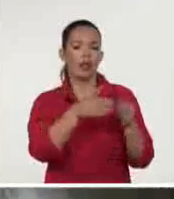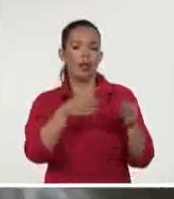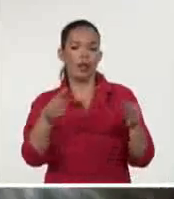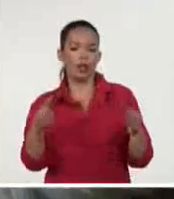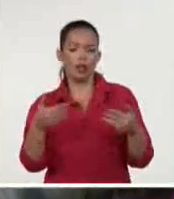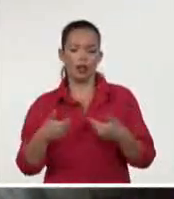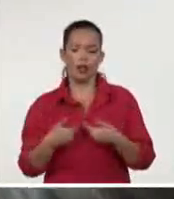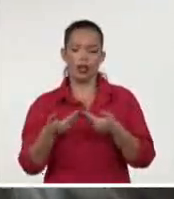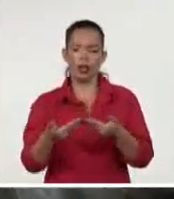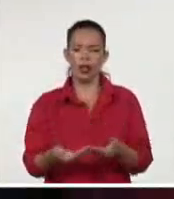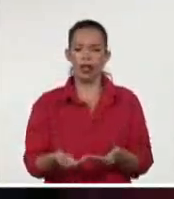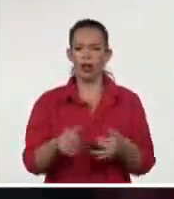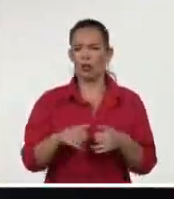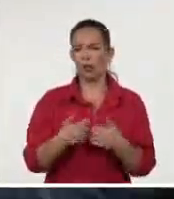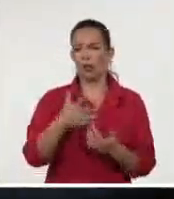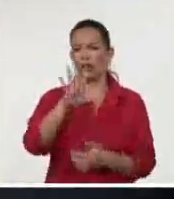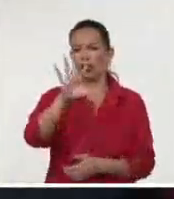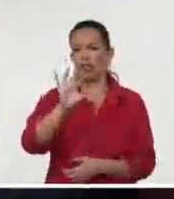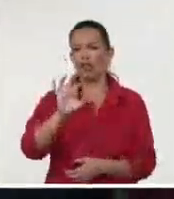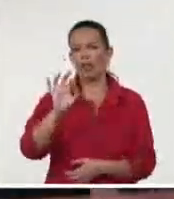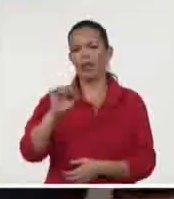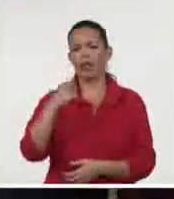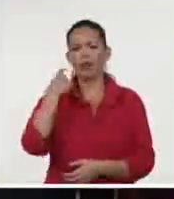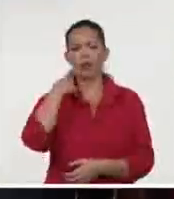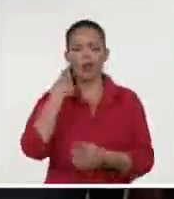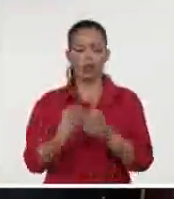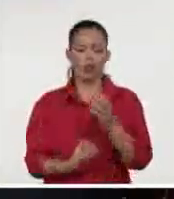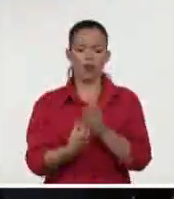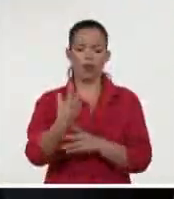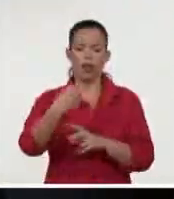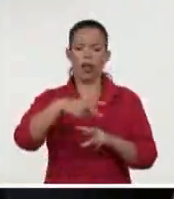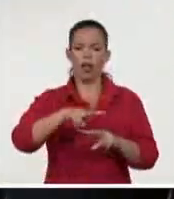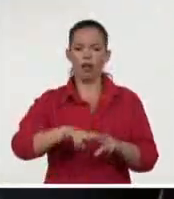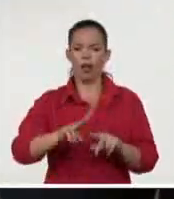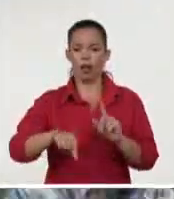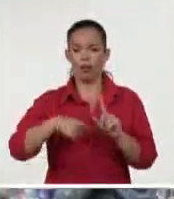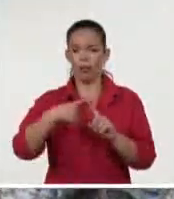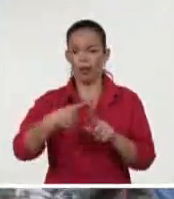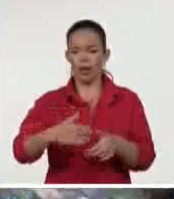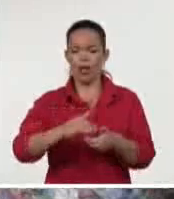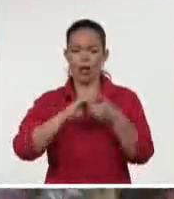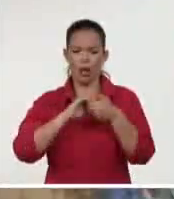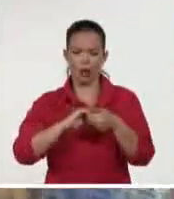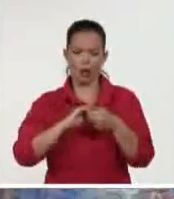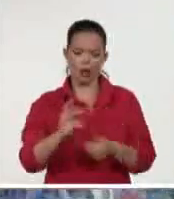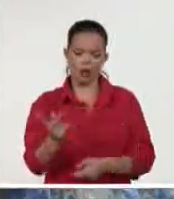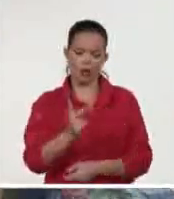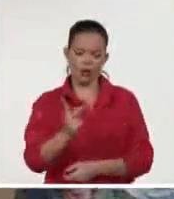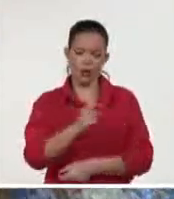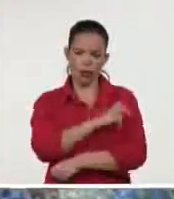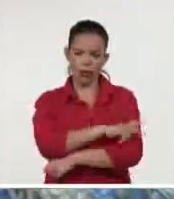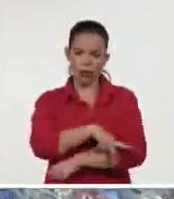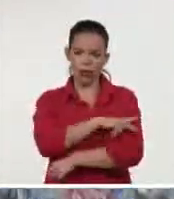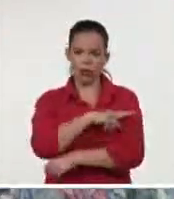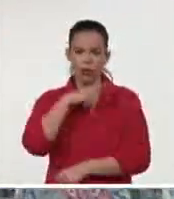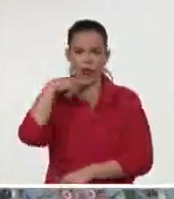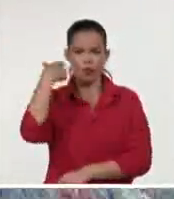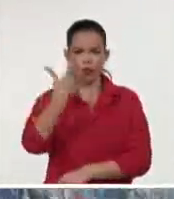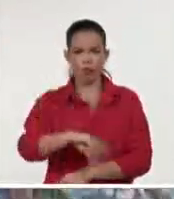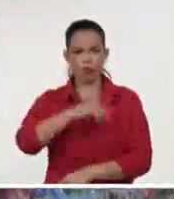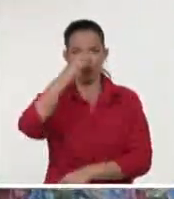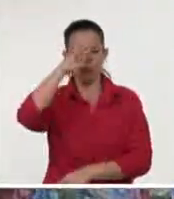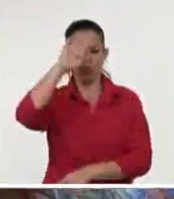medio milenio de La Habana y al aniversario 60 de las relaciones entre Cuba y esa nación. El mandatario cubano, al expresar su sentir, dijo: lo